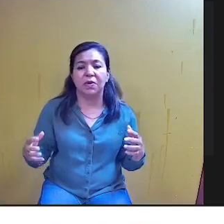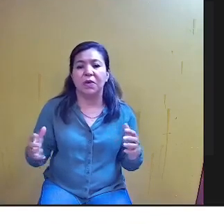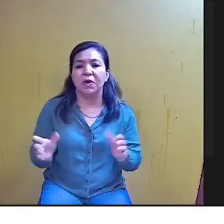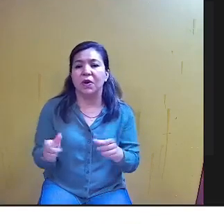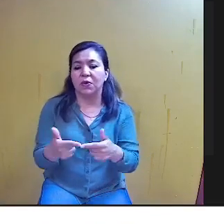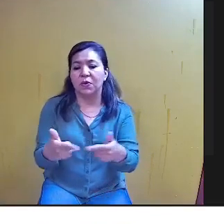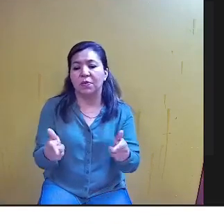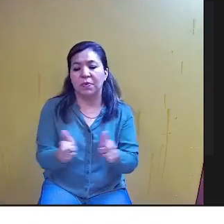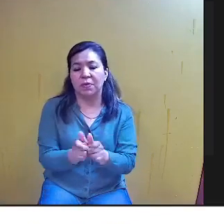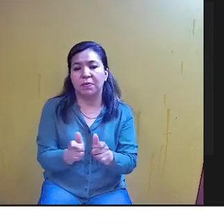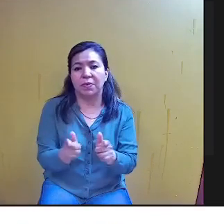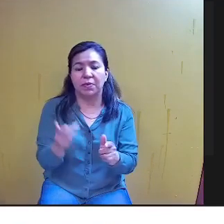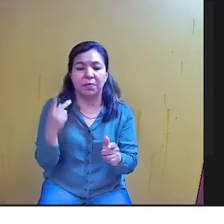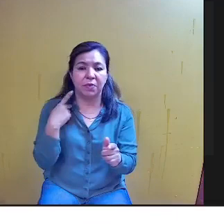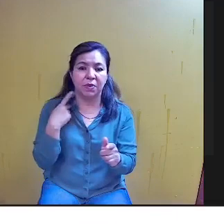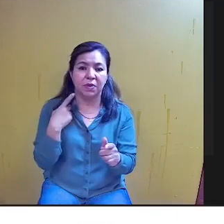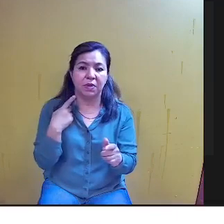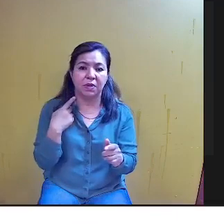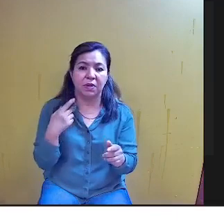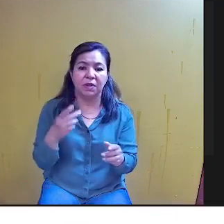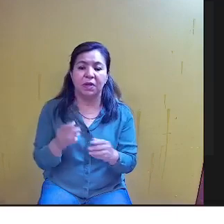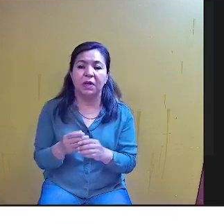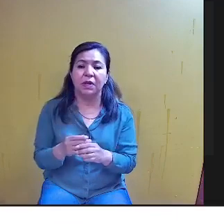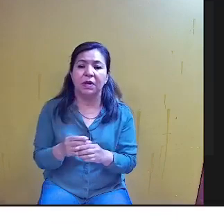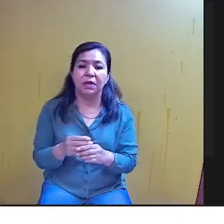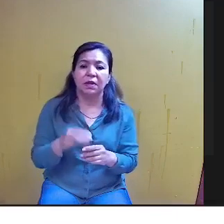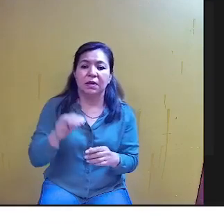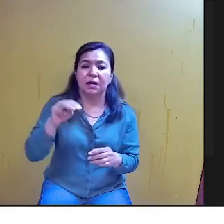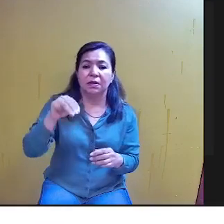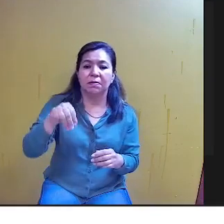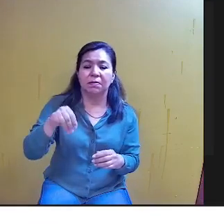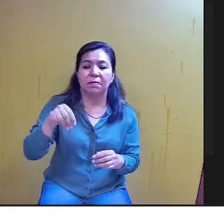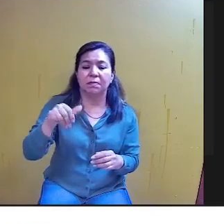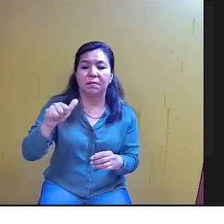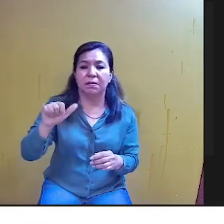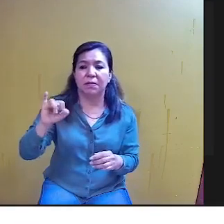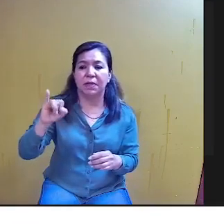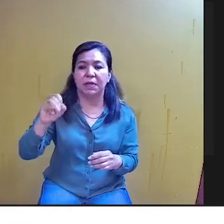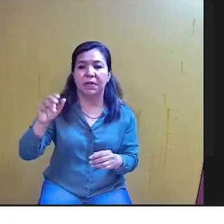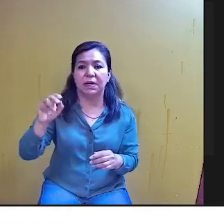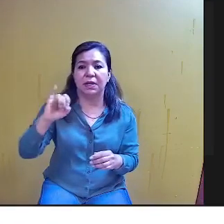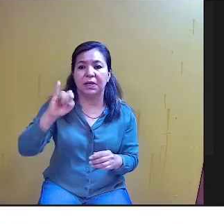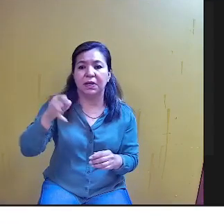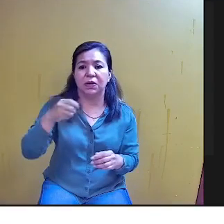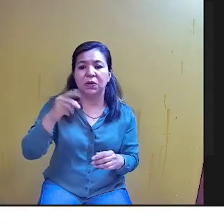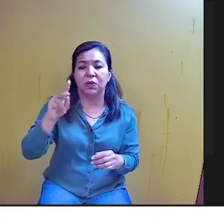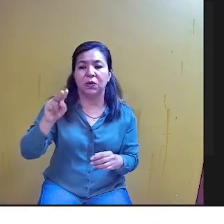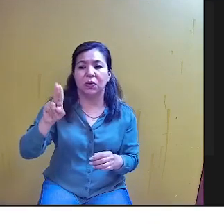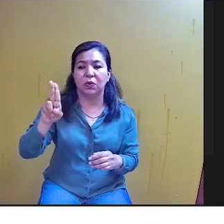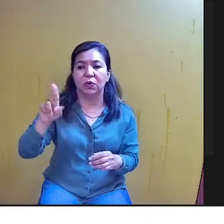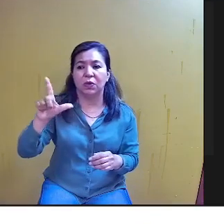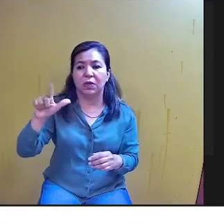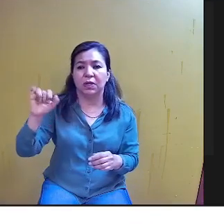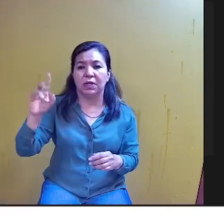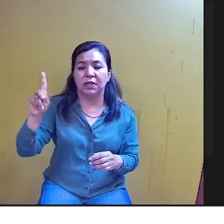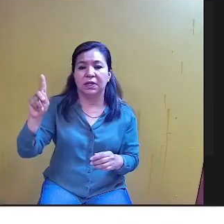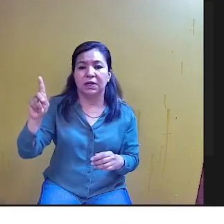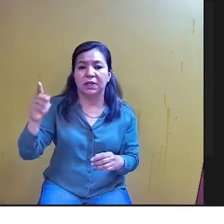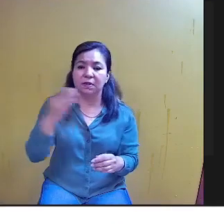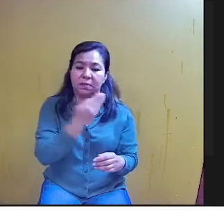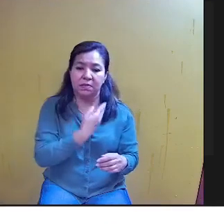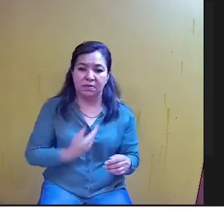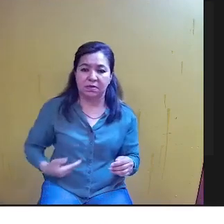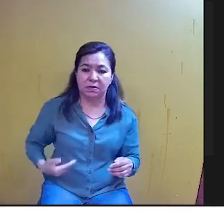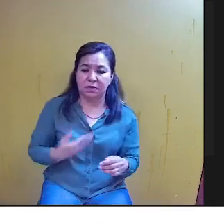político, impedimento de la ciudadana María Julieta Astudillo Mendiola a ser designada como presidenta del Consejo Distrital